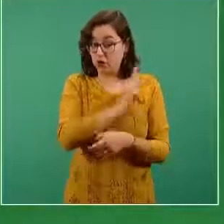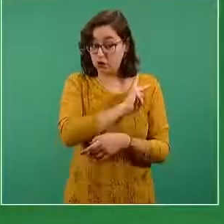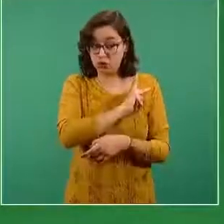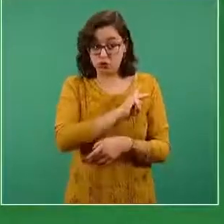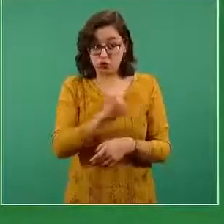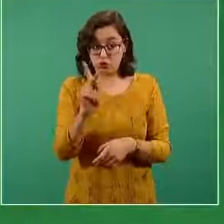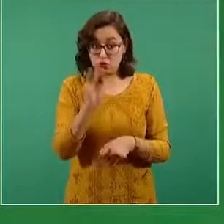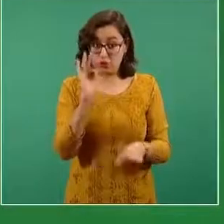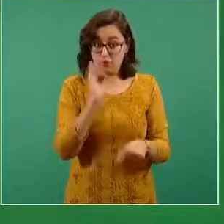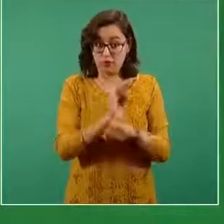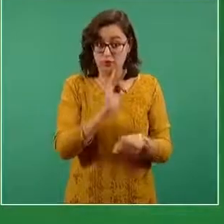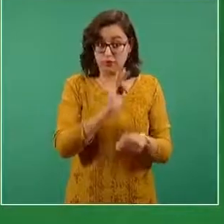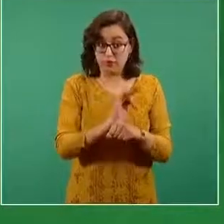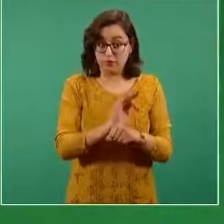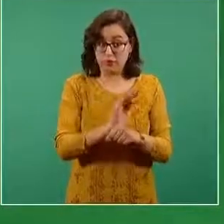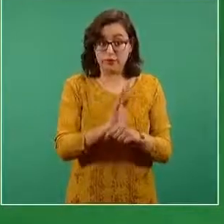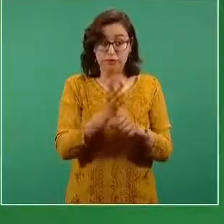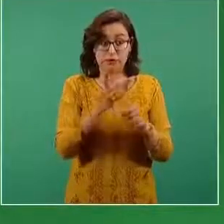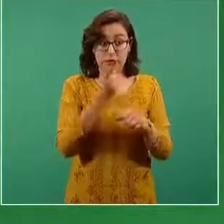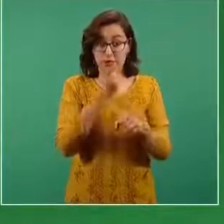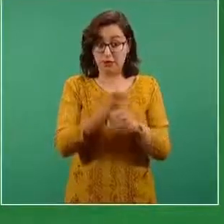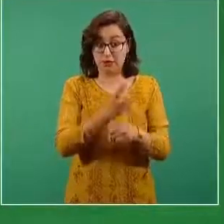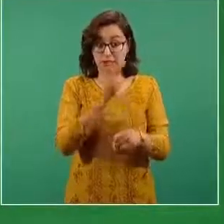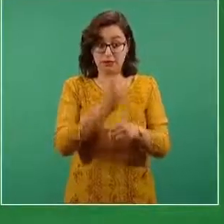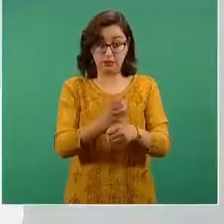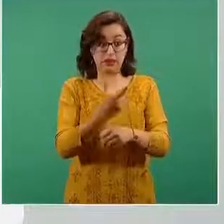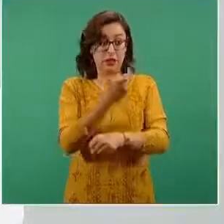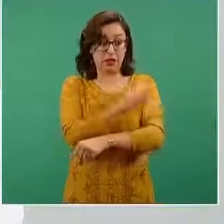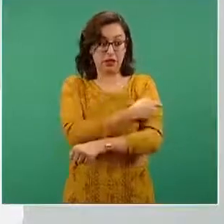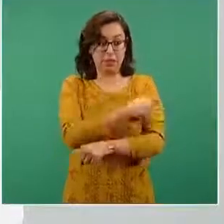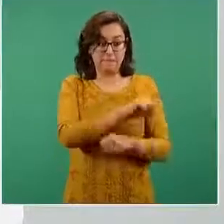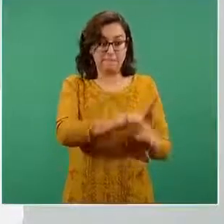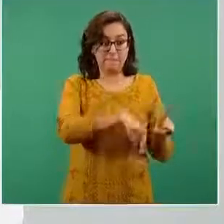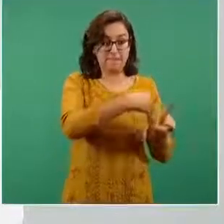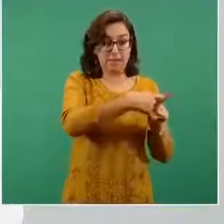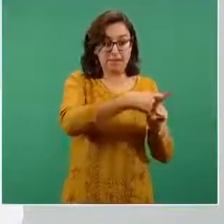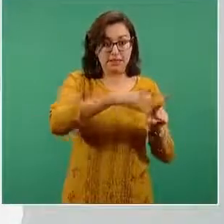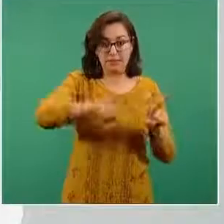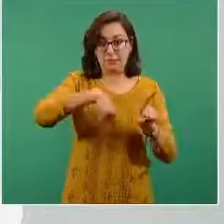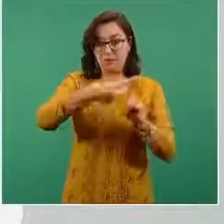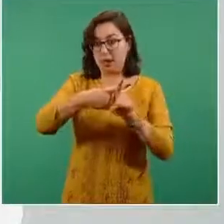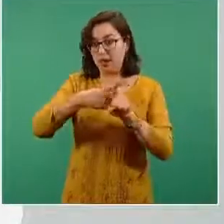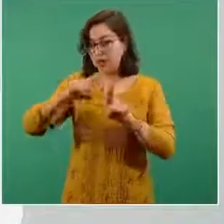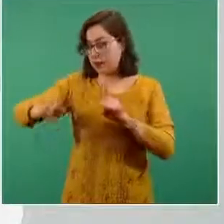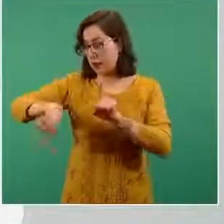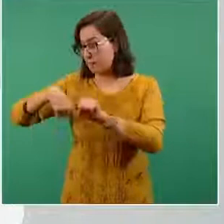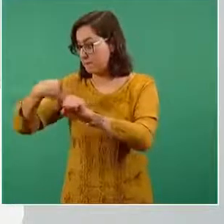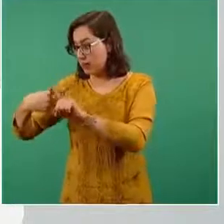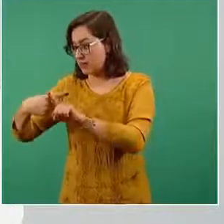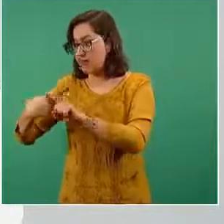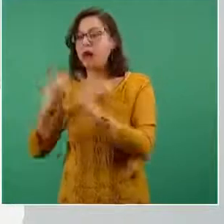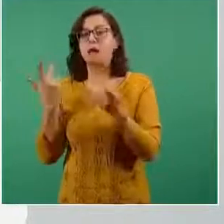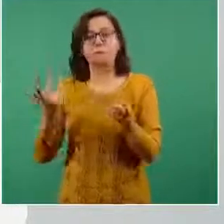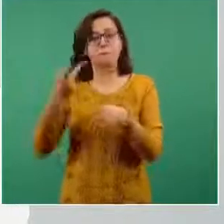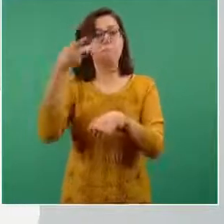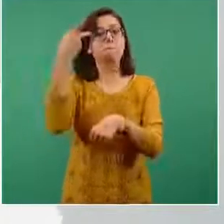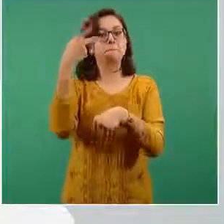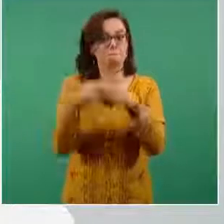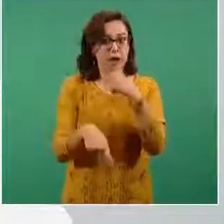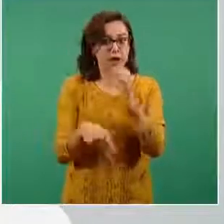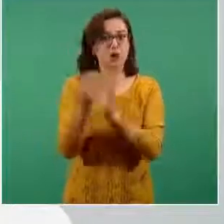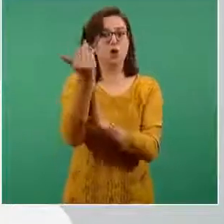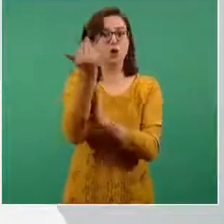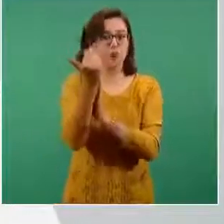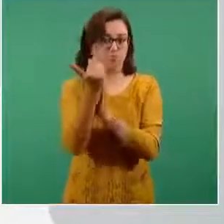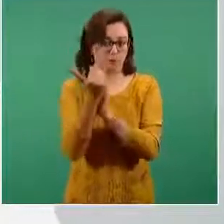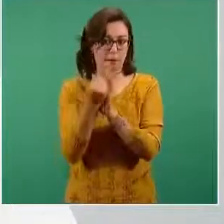y protegidas con sus segundas dosis, entonces todo esto va sumando en relación a que va disminuyendo el riesgo, y en un